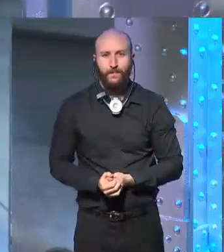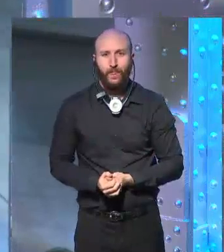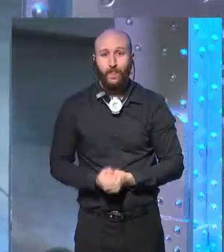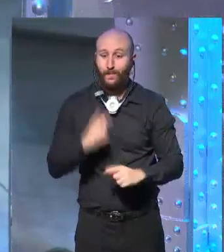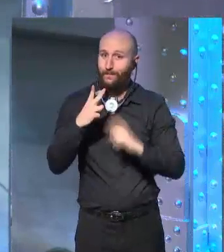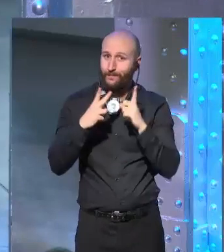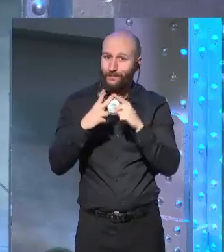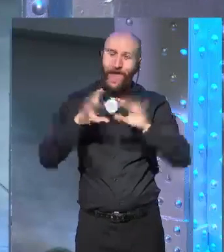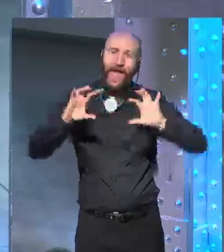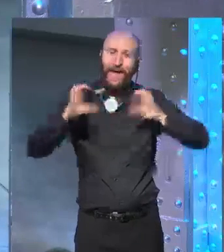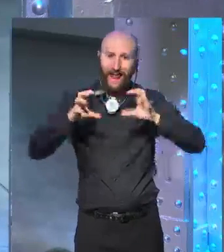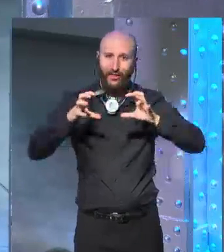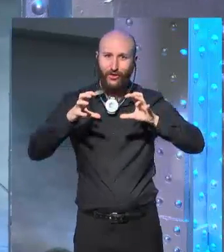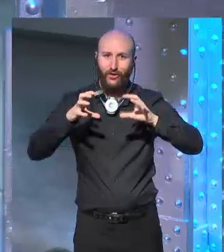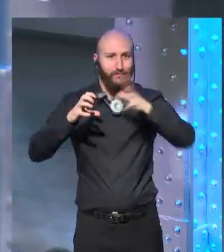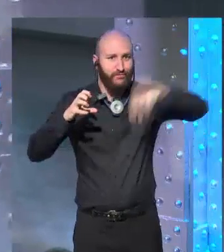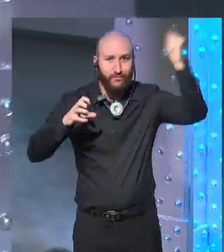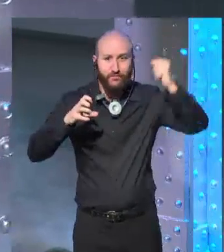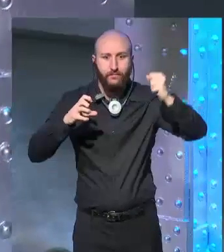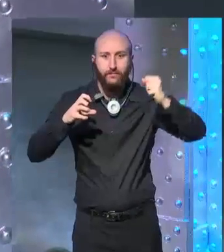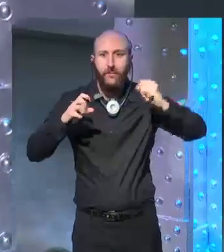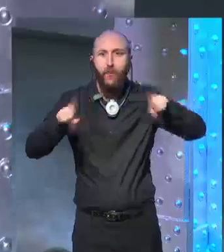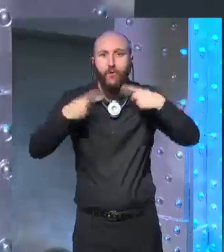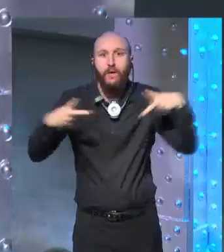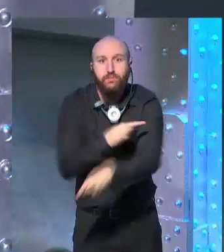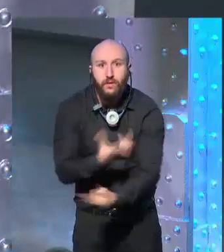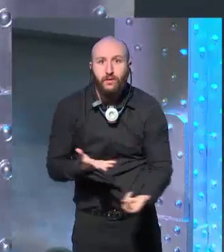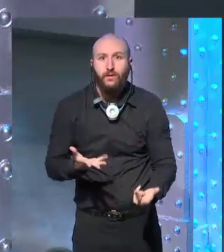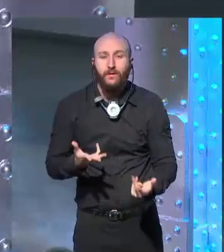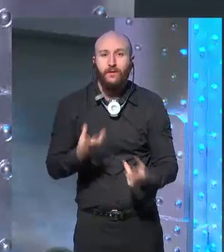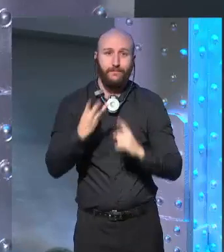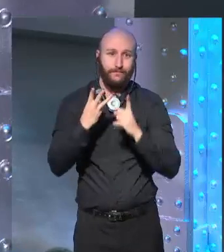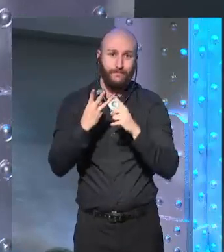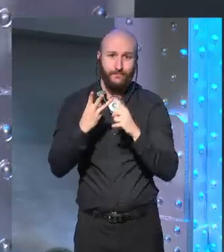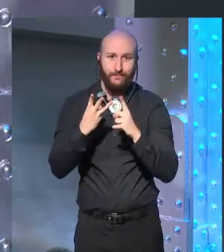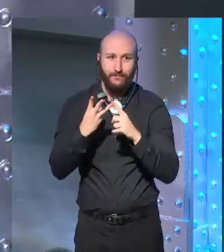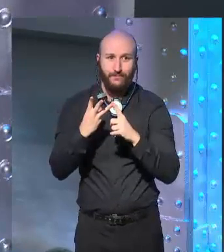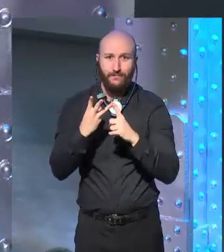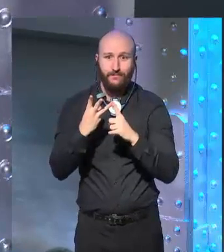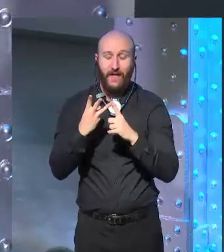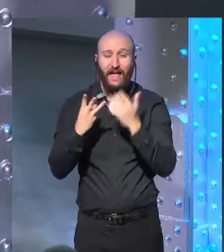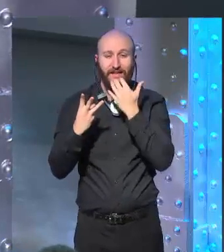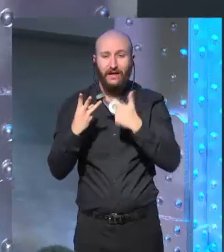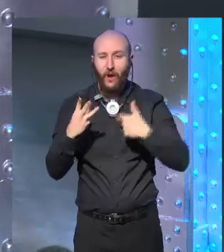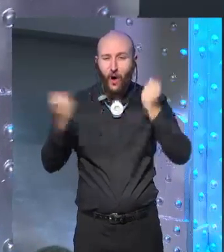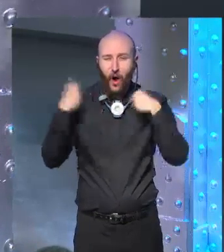nos quitaban la radio y me dejaban sin música. Y lo tercero, si hacía algo